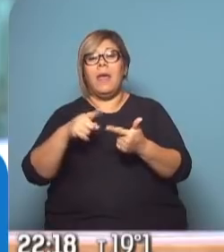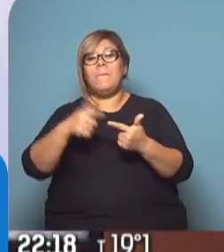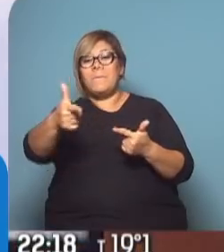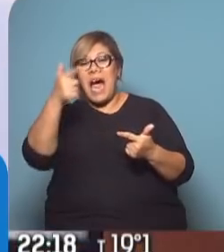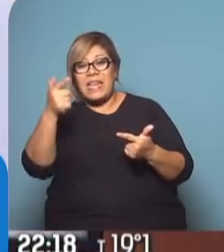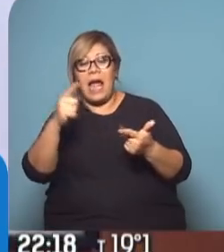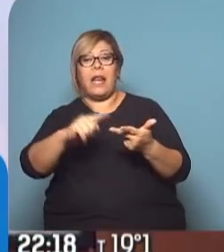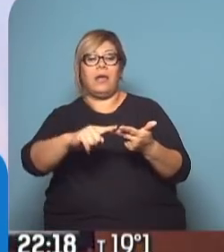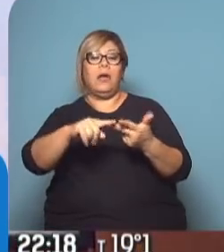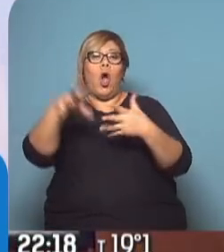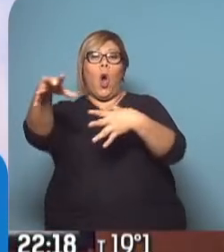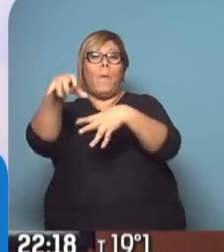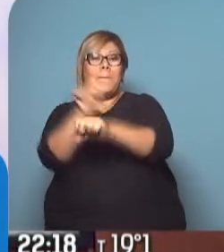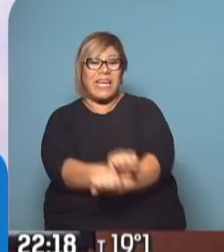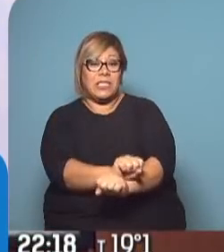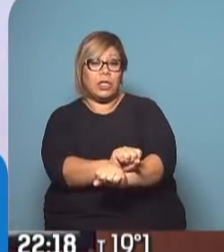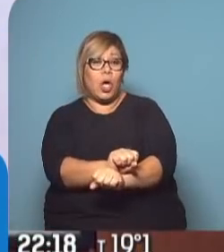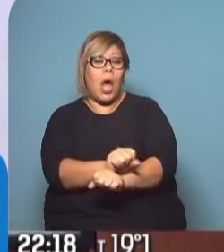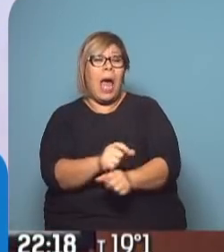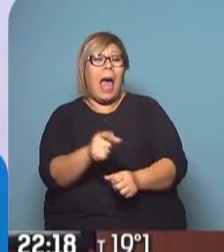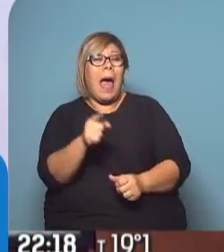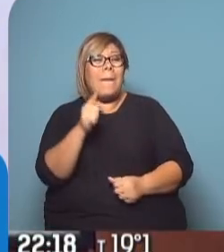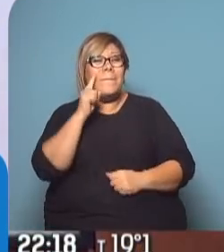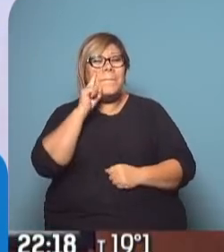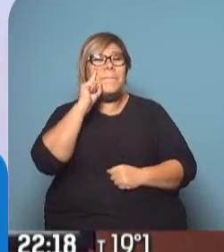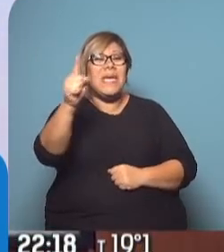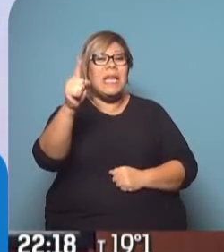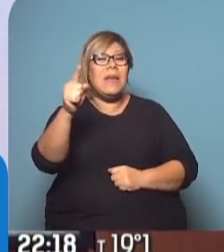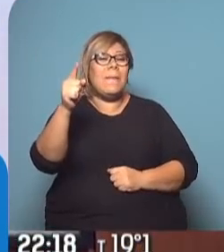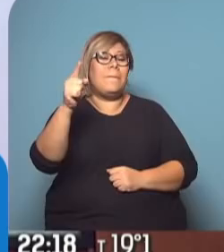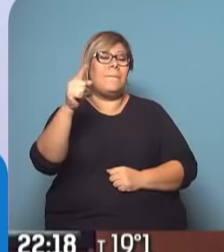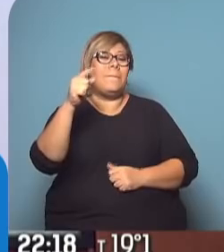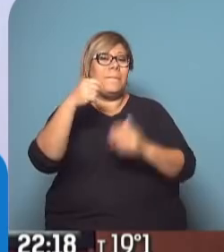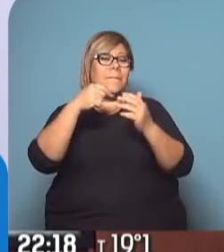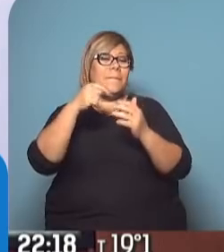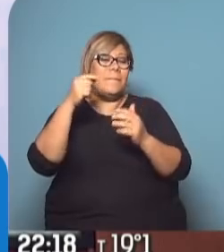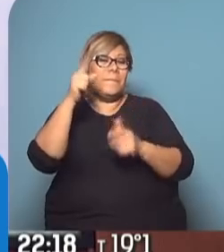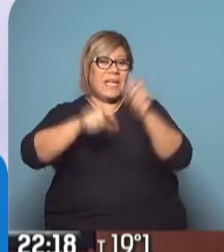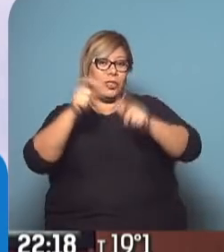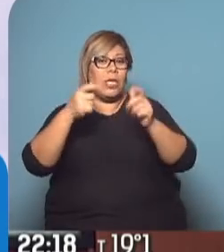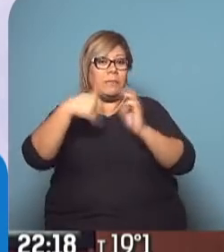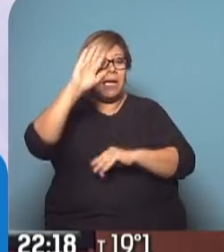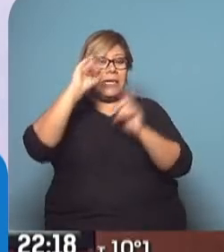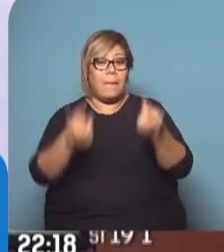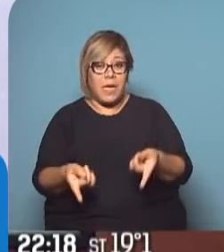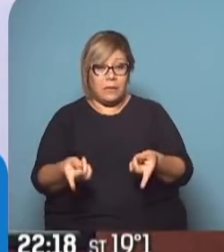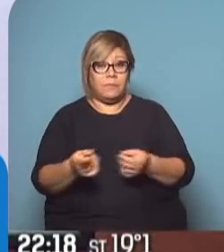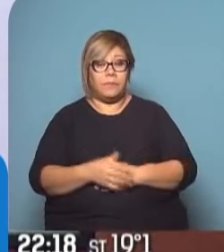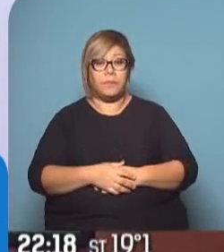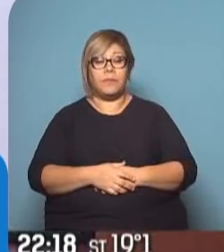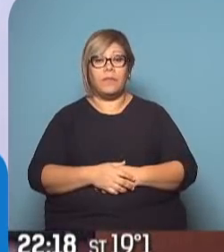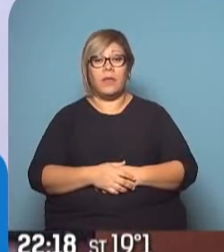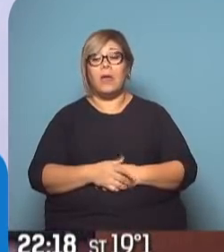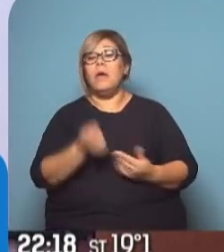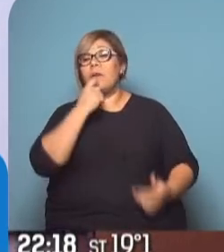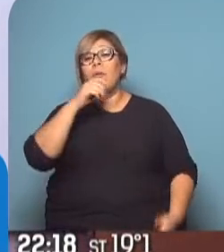a miles de personas. Eso es una diferencia fundamental con lo que tenemos en muchos países de América Latina. Tenemos problemas